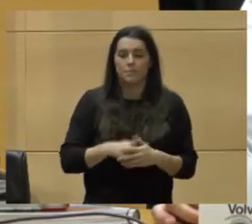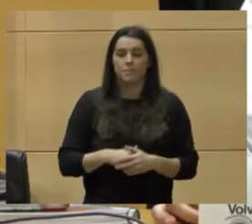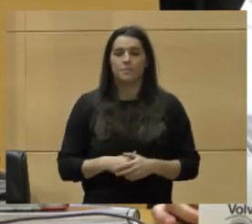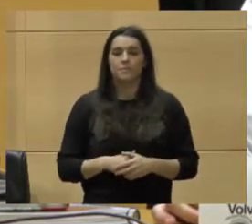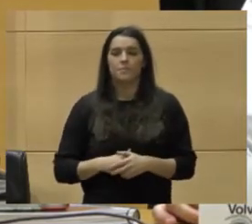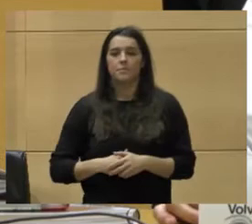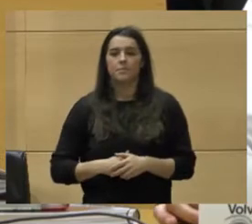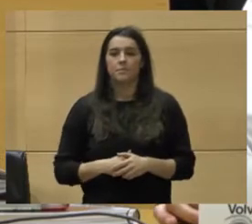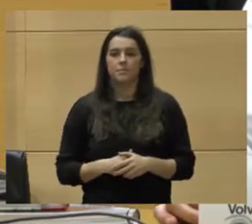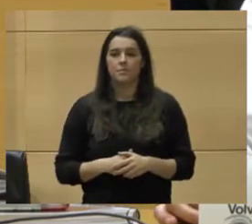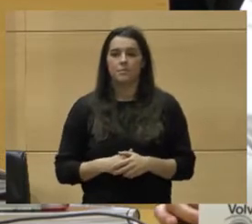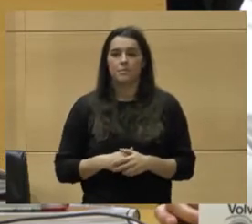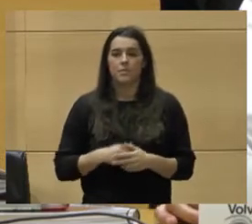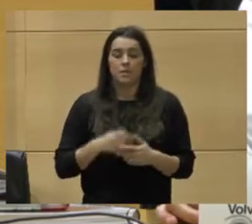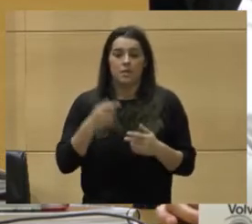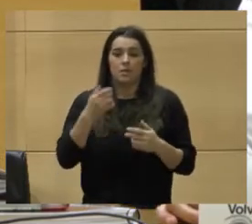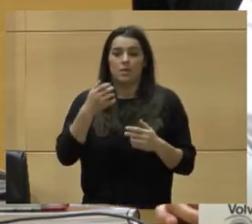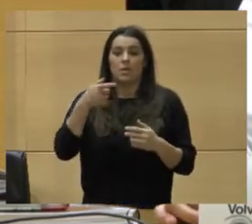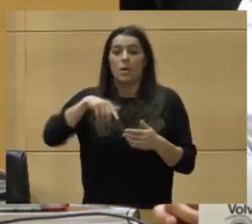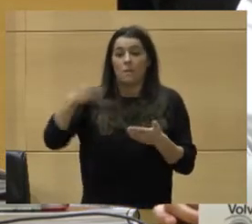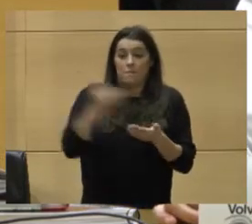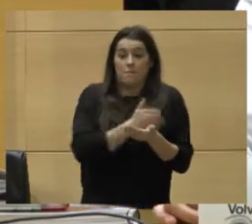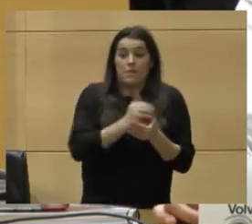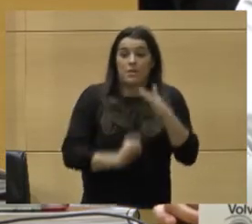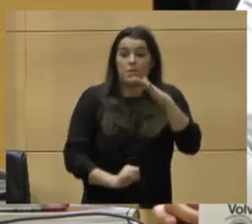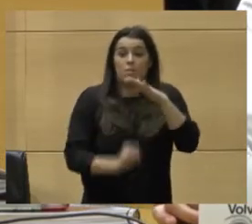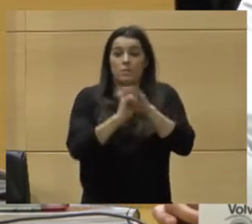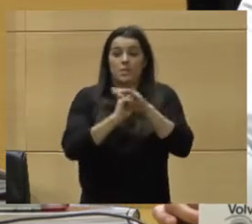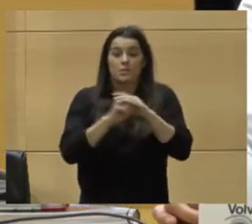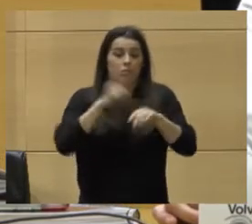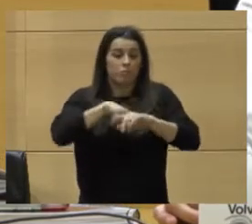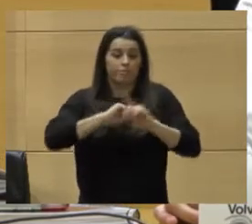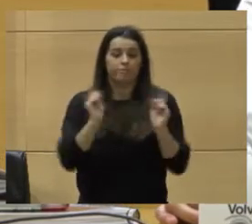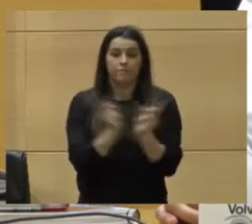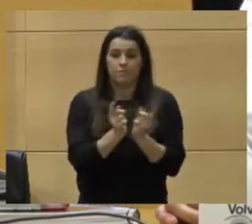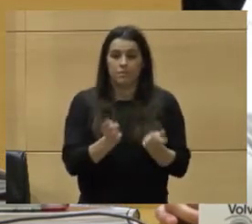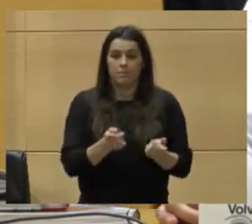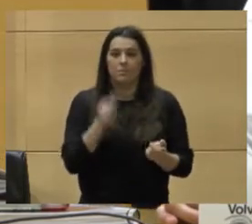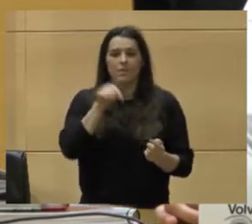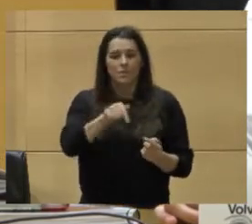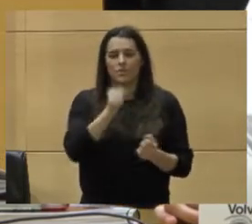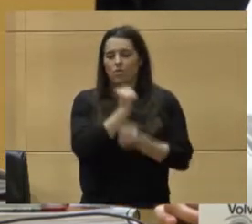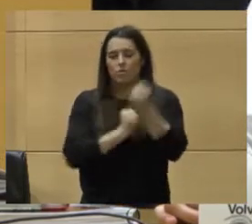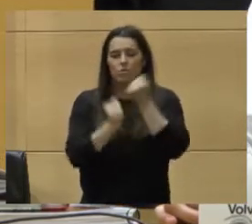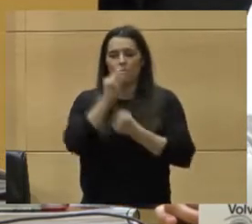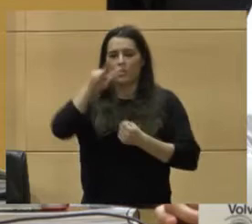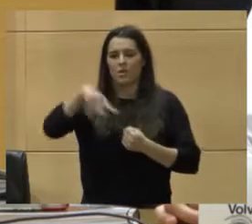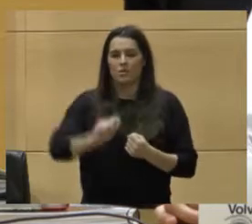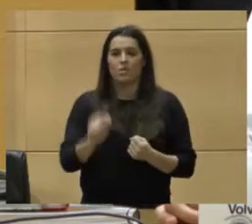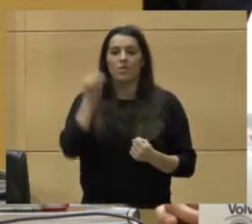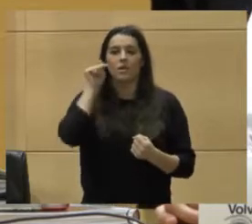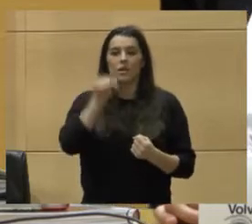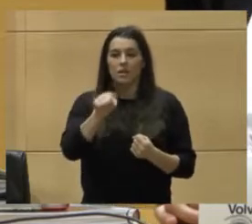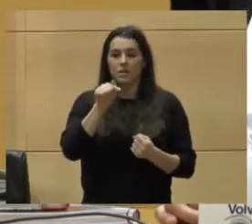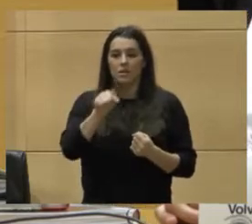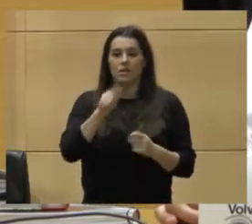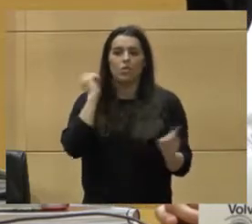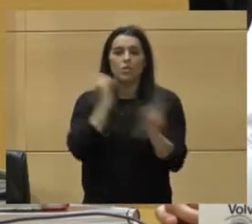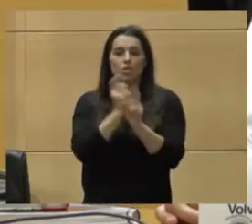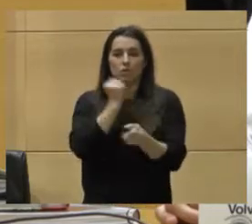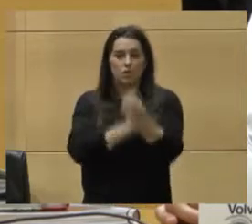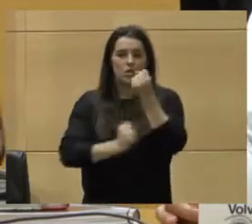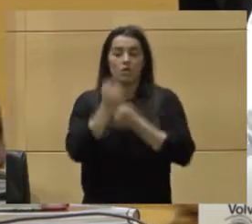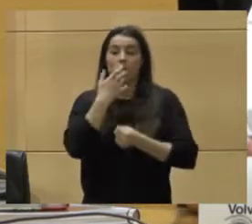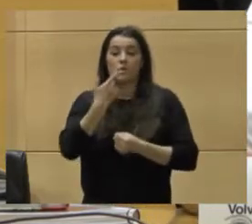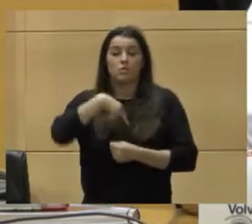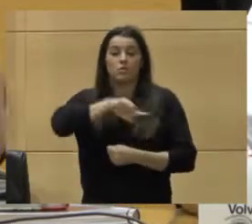obtención del máximo beneficio en el menor tiempo posible pero eso no es la economía y eso es profundamente anti económico si